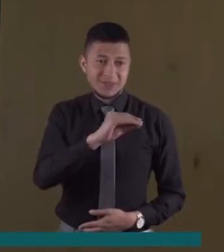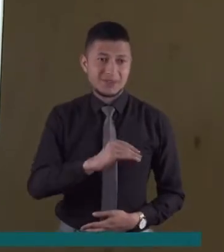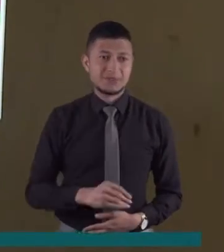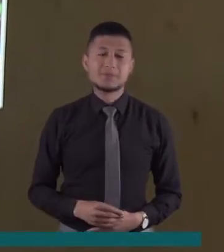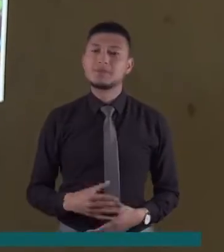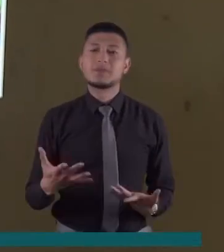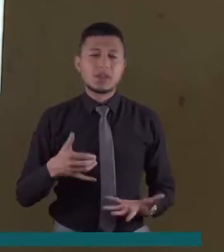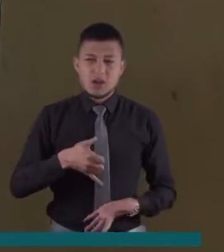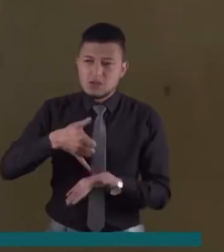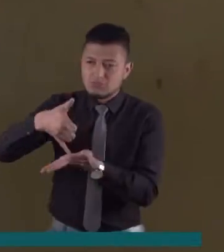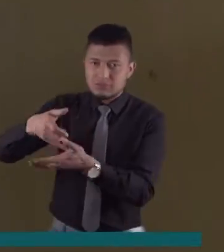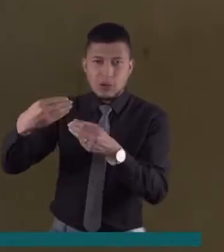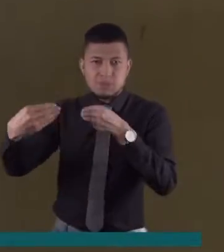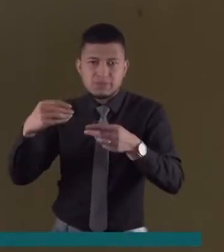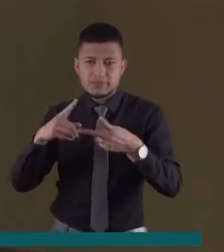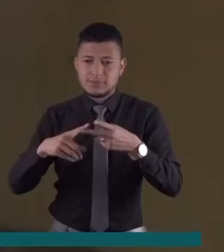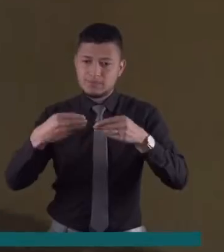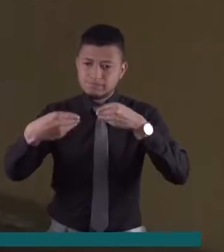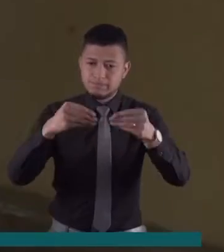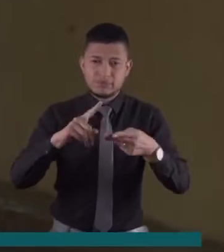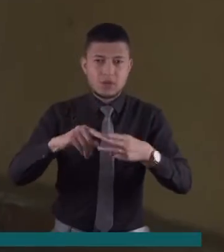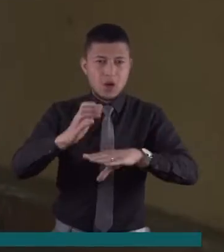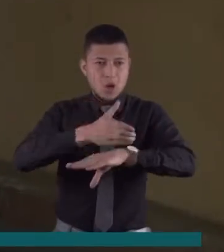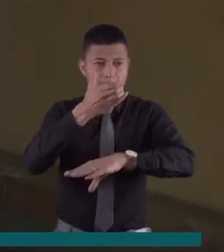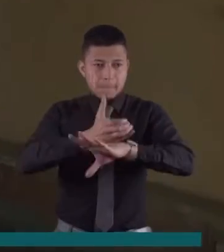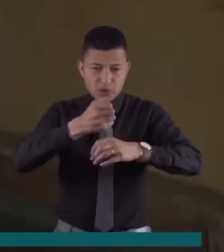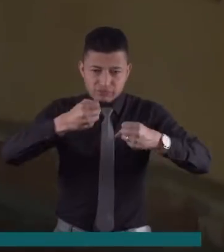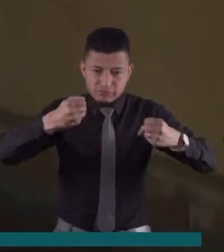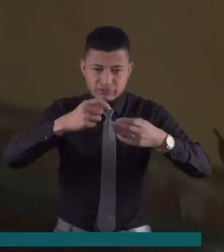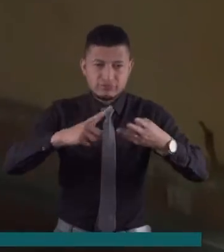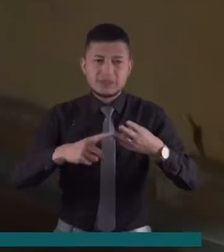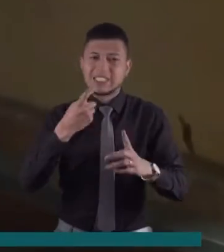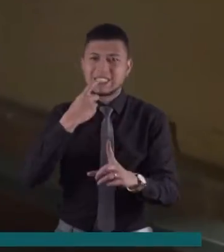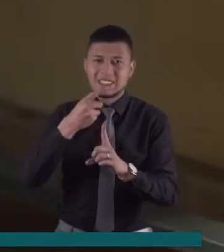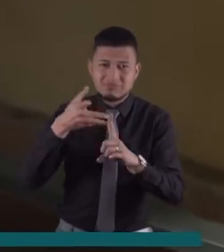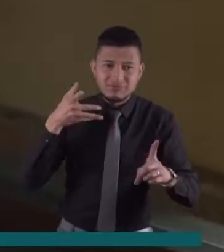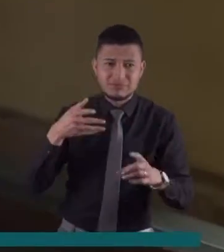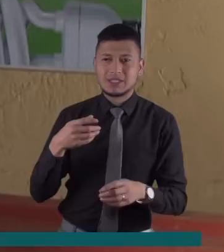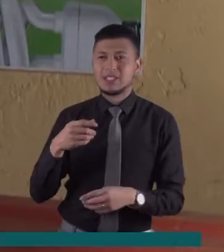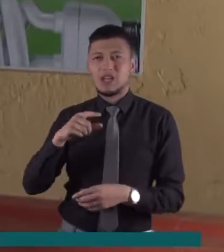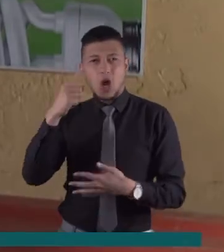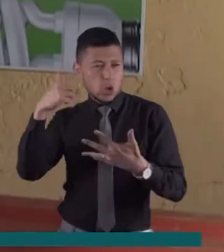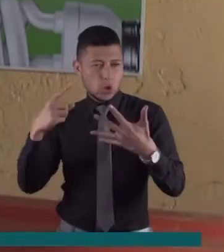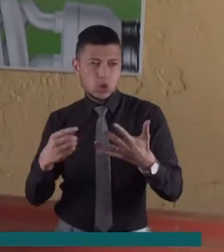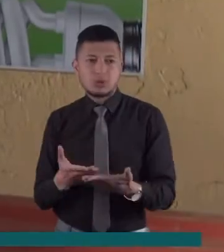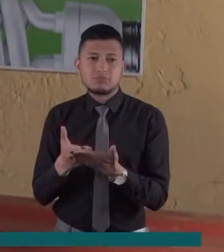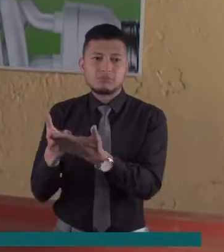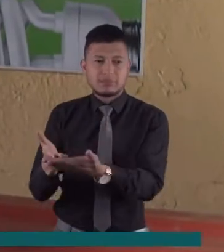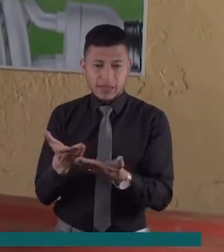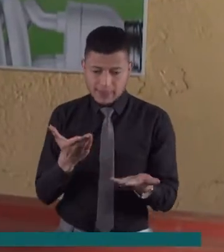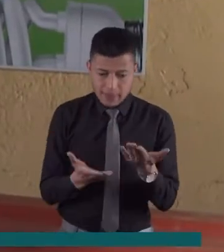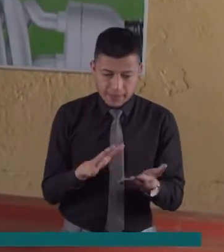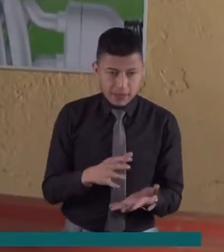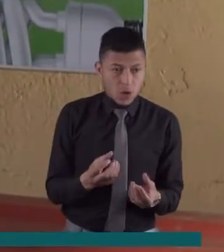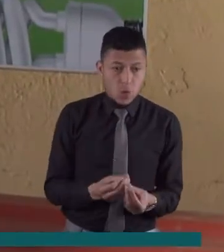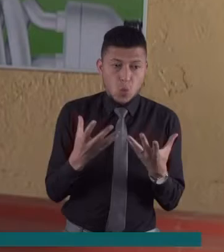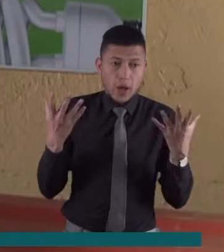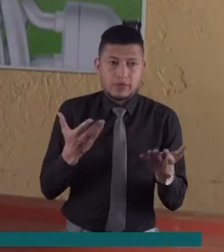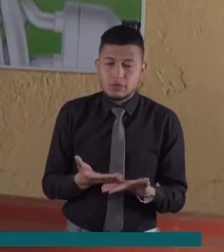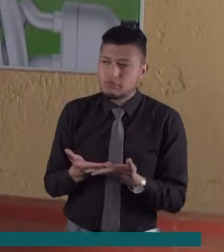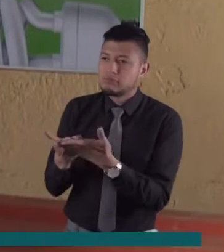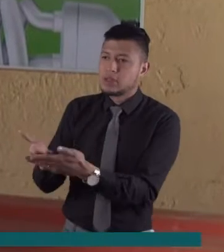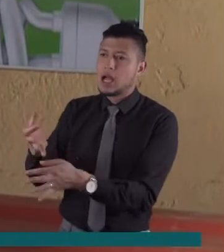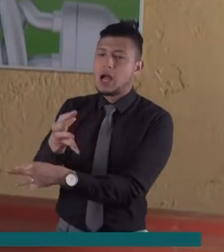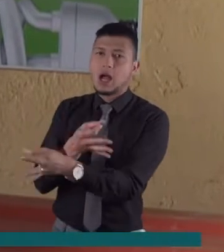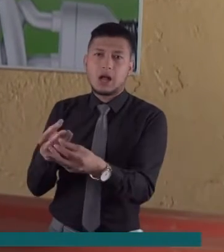son botellas de vidrio cartón botas de caucho plástico chatarras aluminio entre otros dependiendo de la cantidad usted podrá